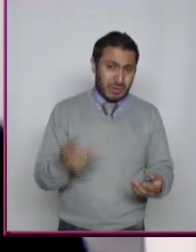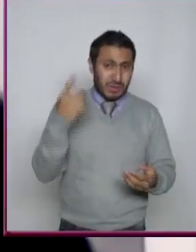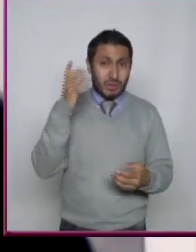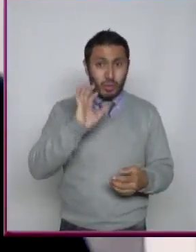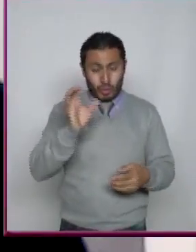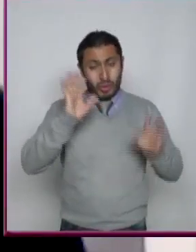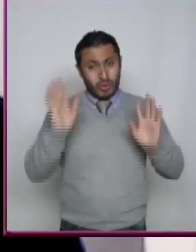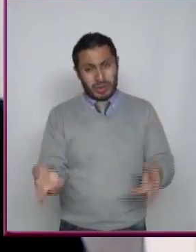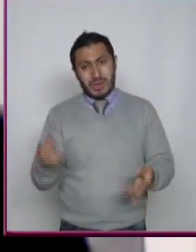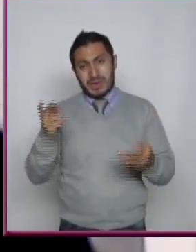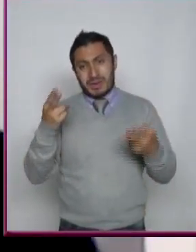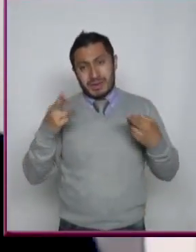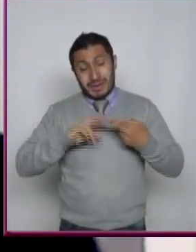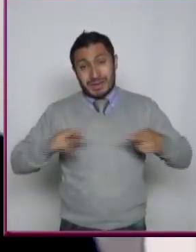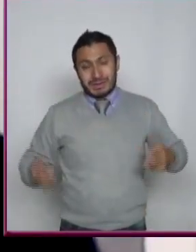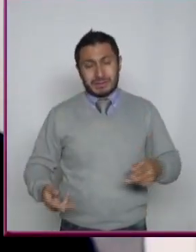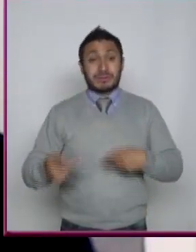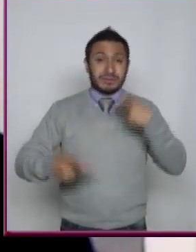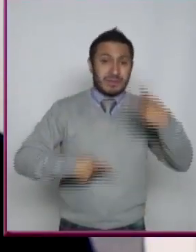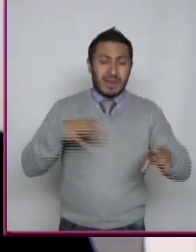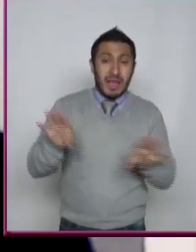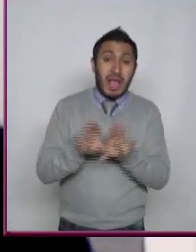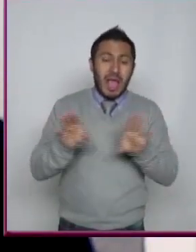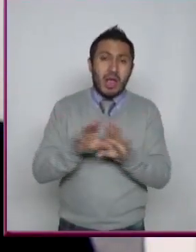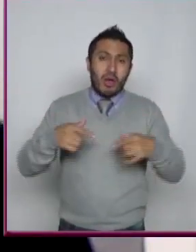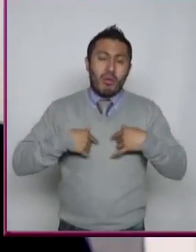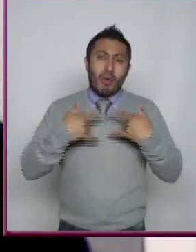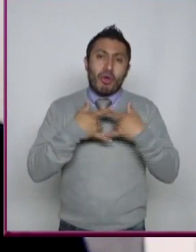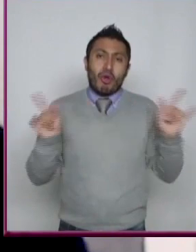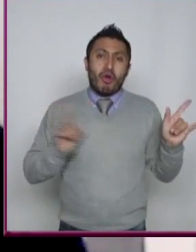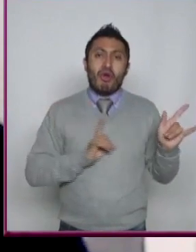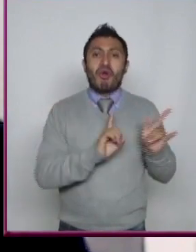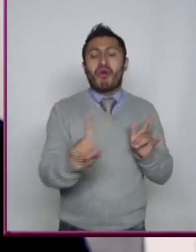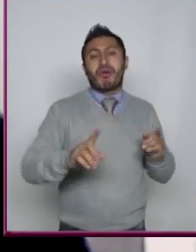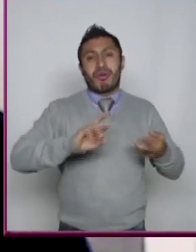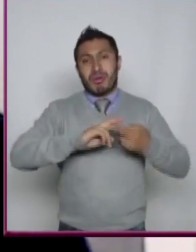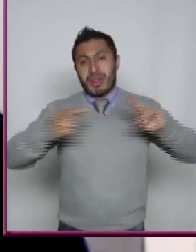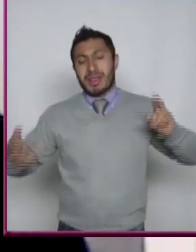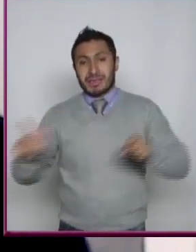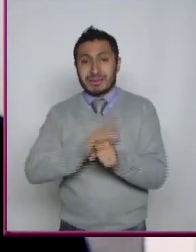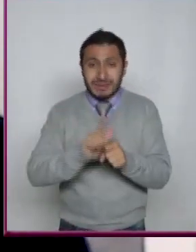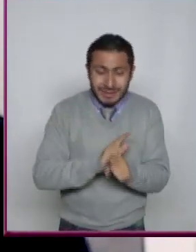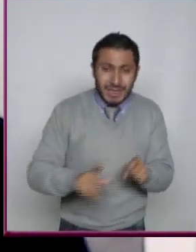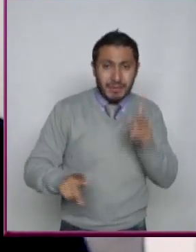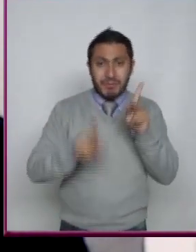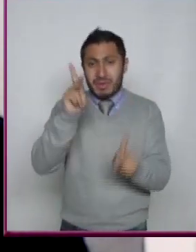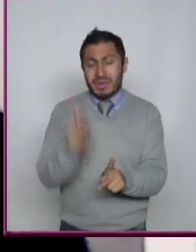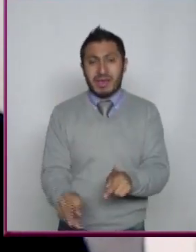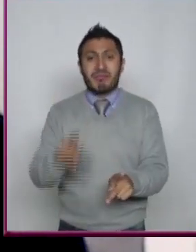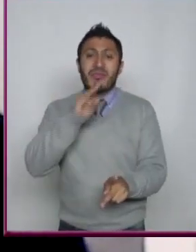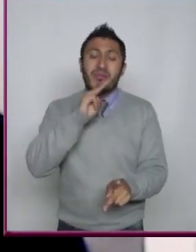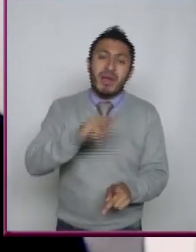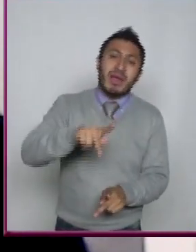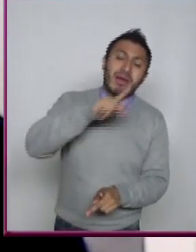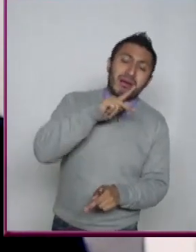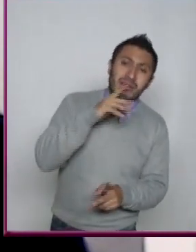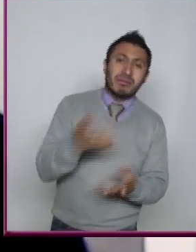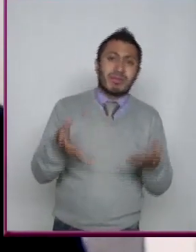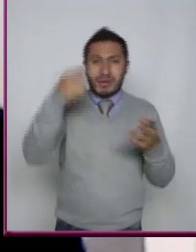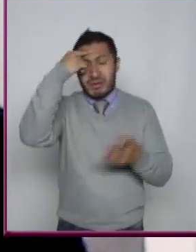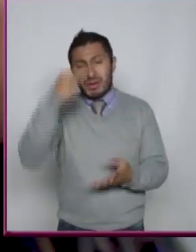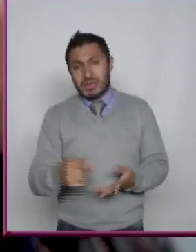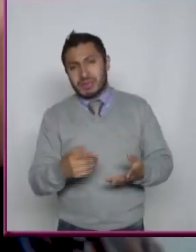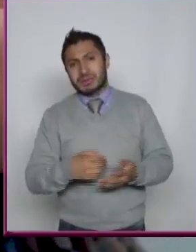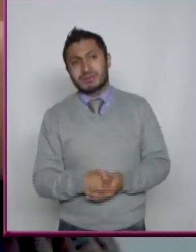Me preguntan mucho cómo salir del closet, ¿no? En una relación homosexual, cómo hablar con los padres o con las madres para